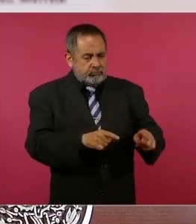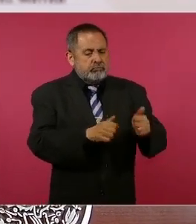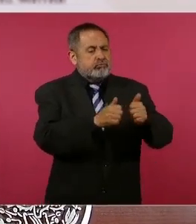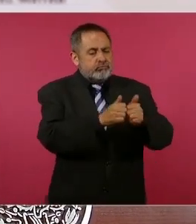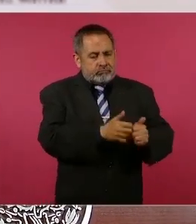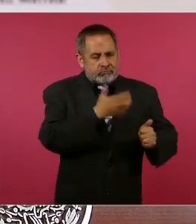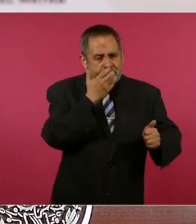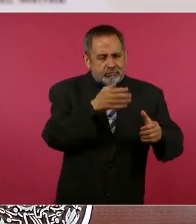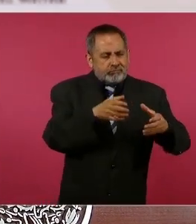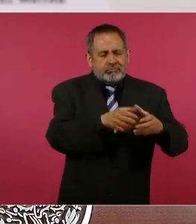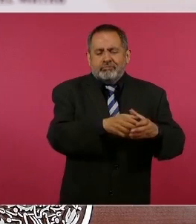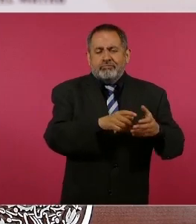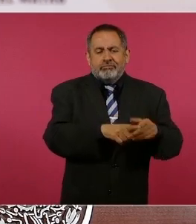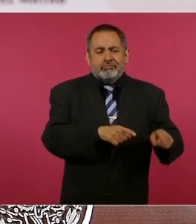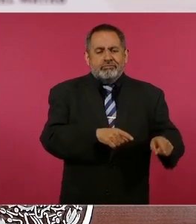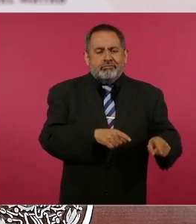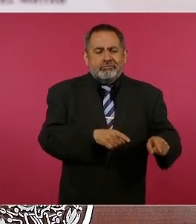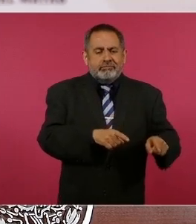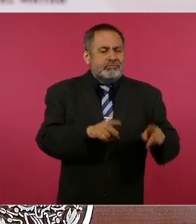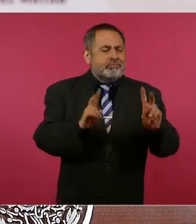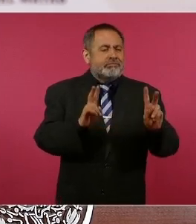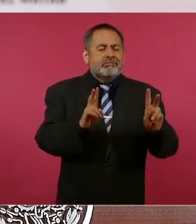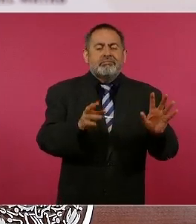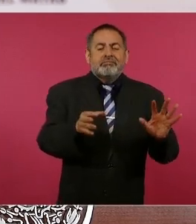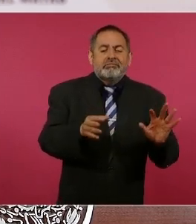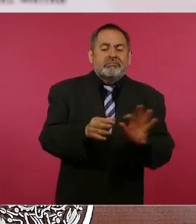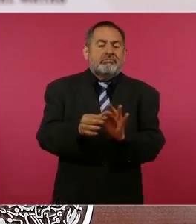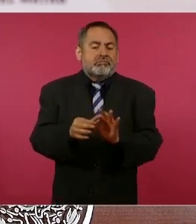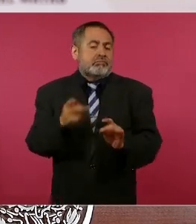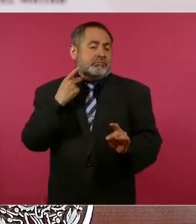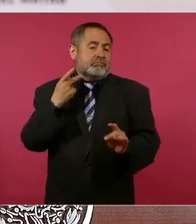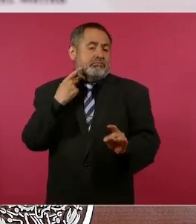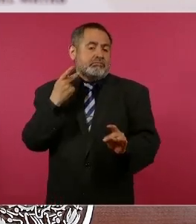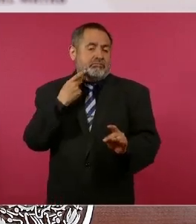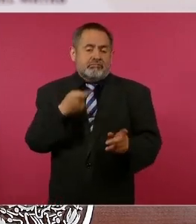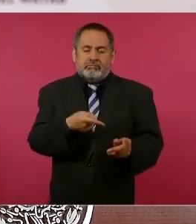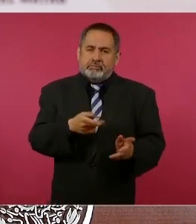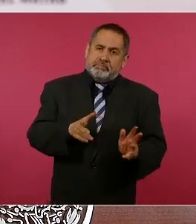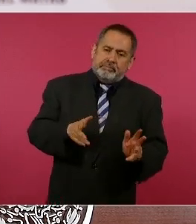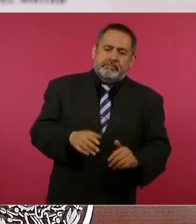de la llamada clase política,